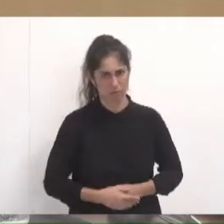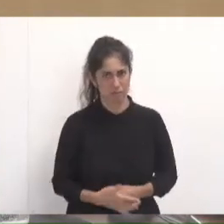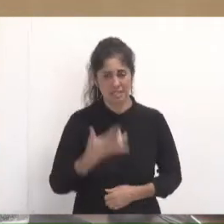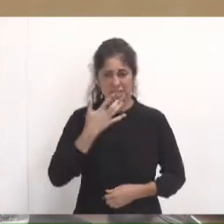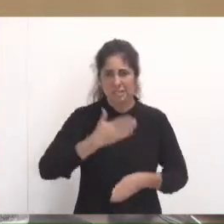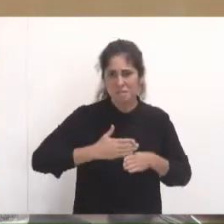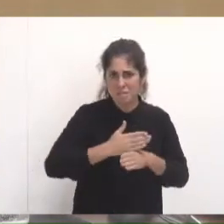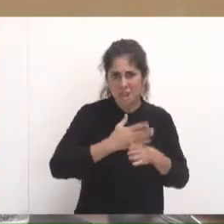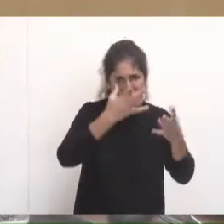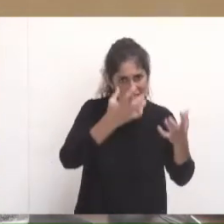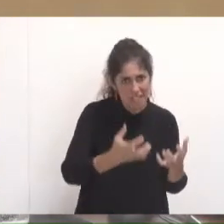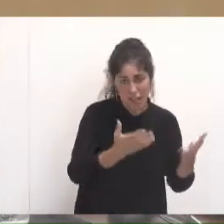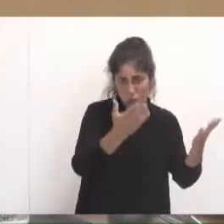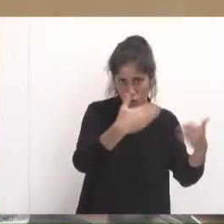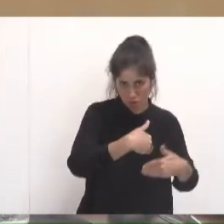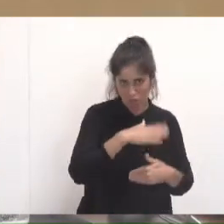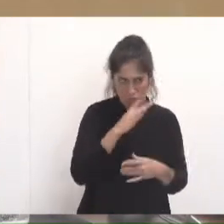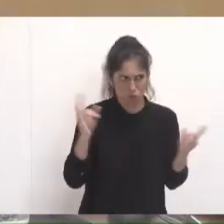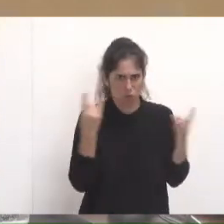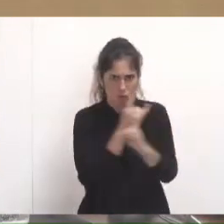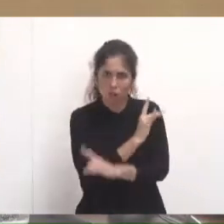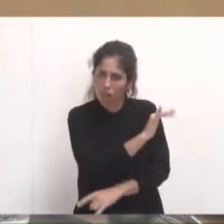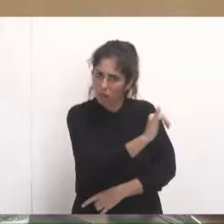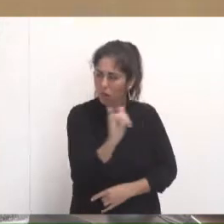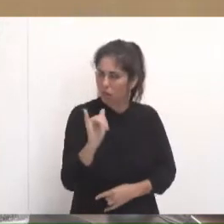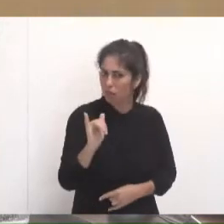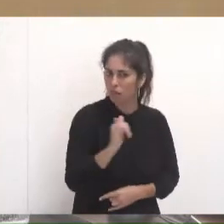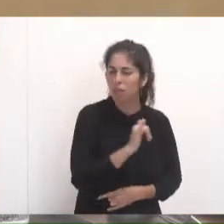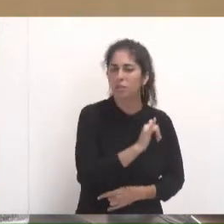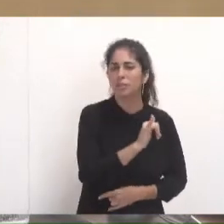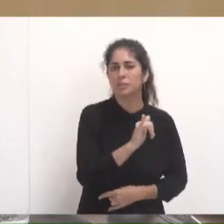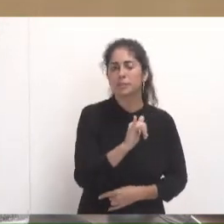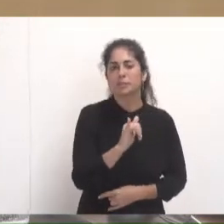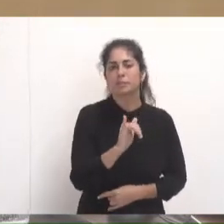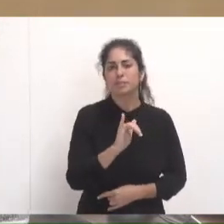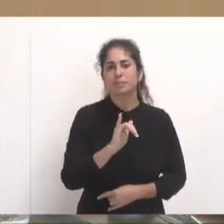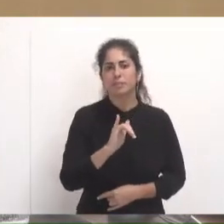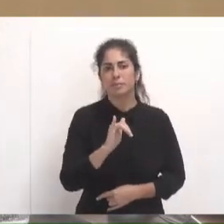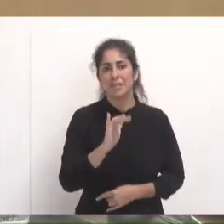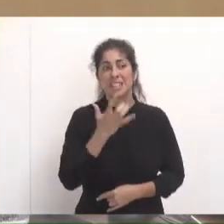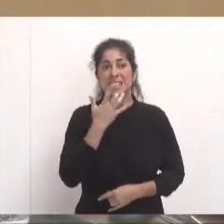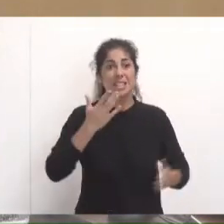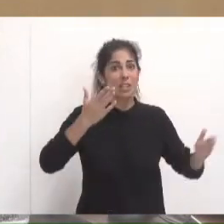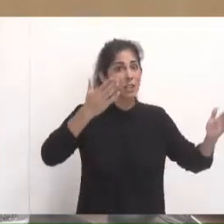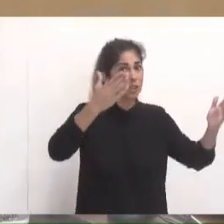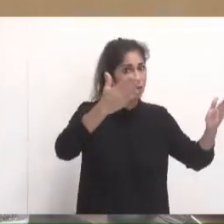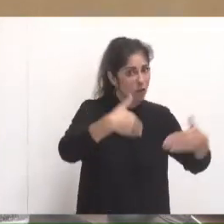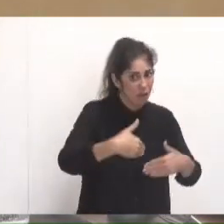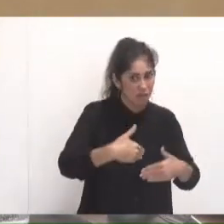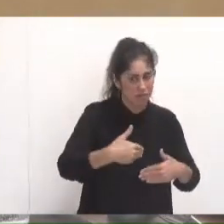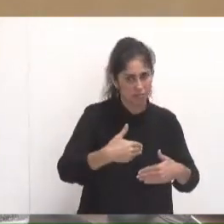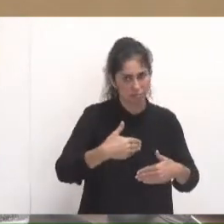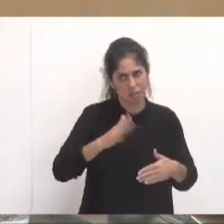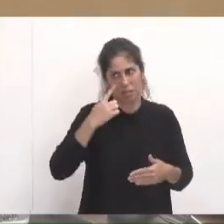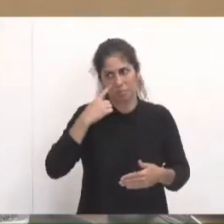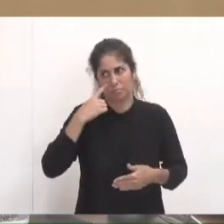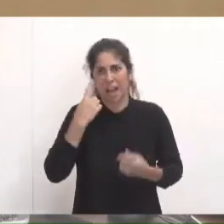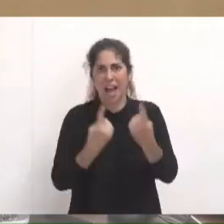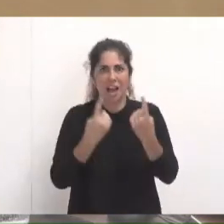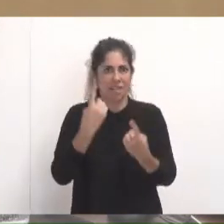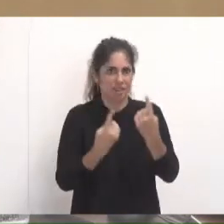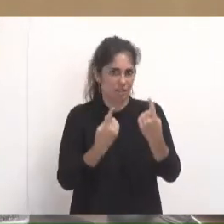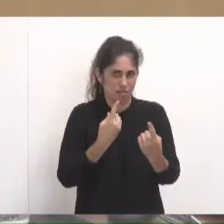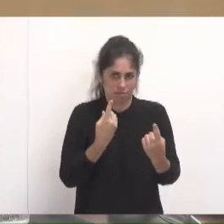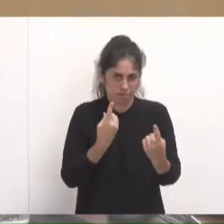tiene materia muerta, que en los bosques hay materia muerta y por lo tanto es cuando podría, pero no siempre es así,